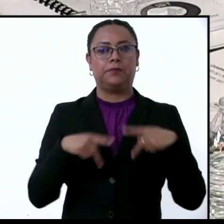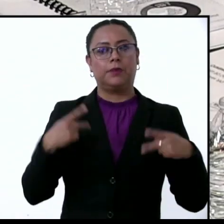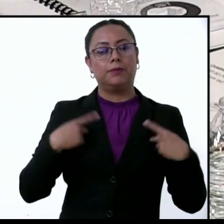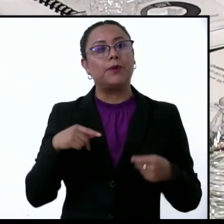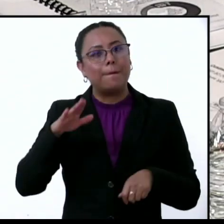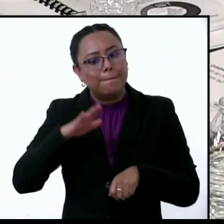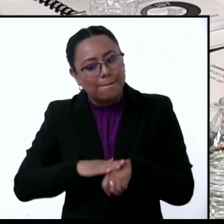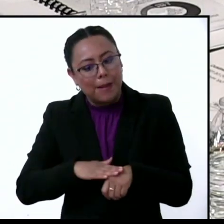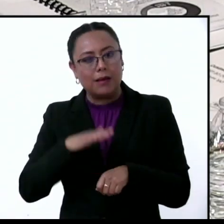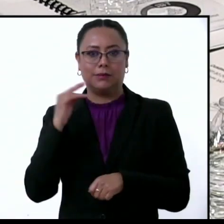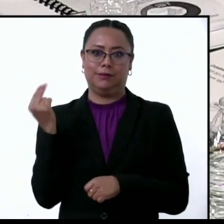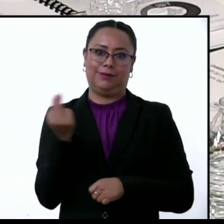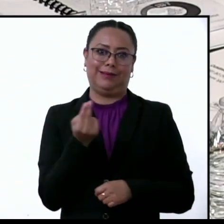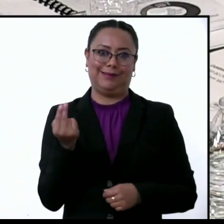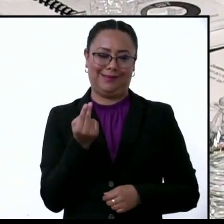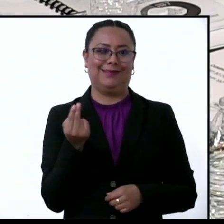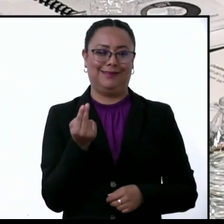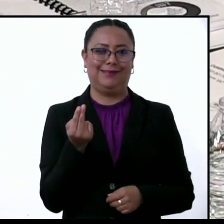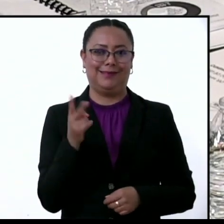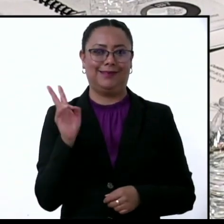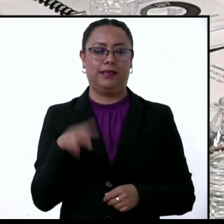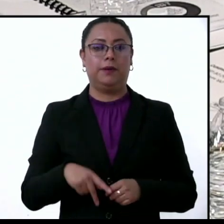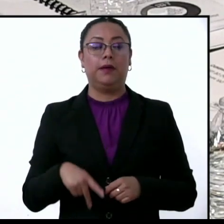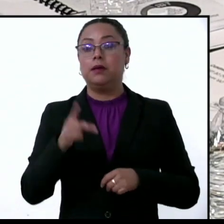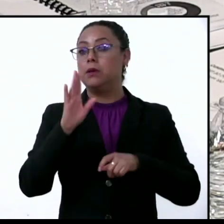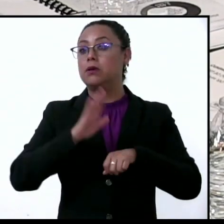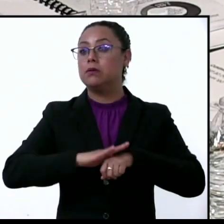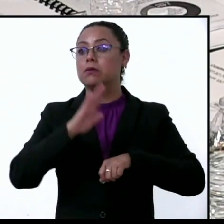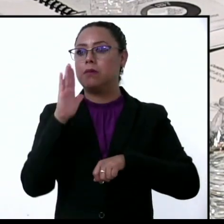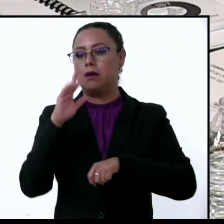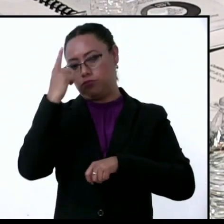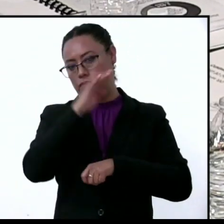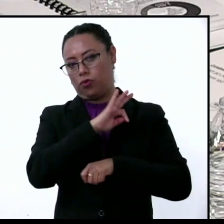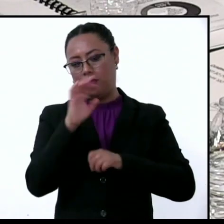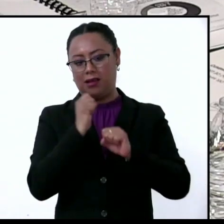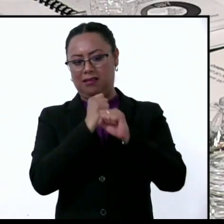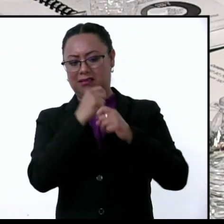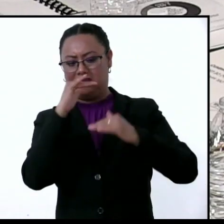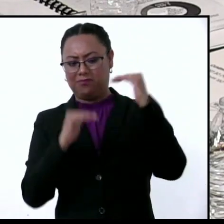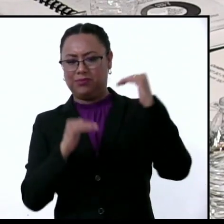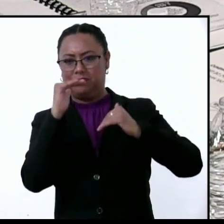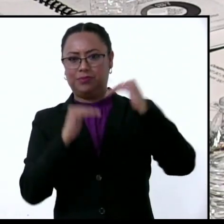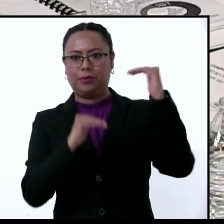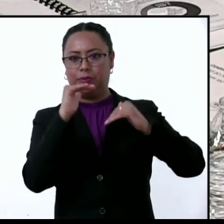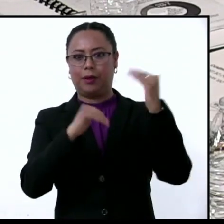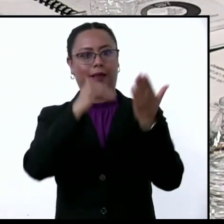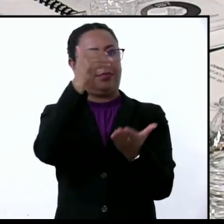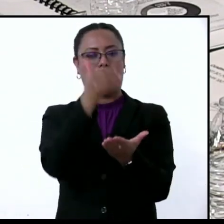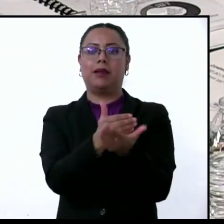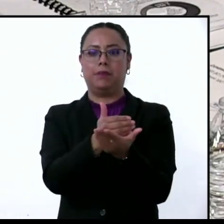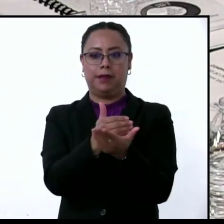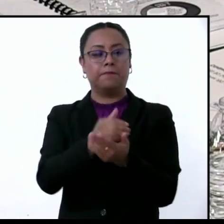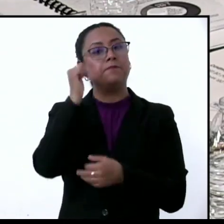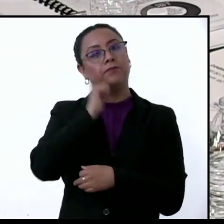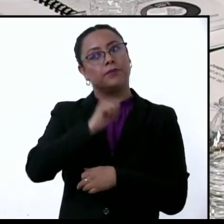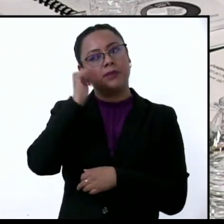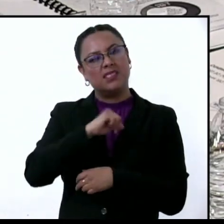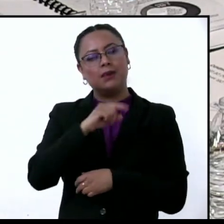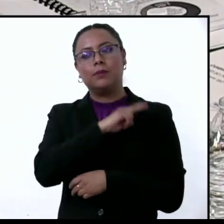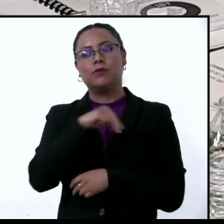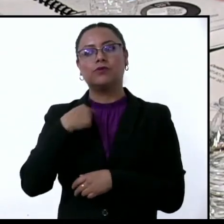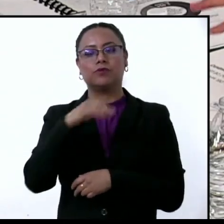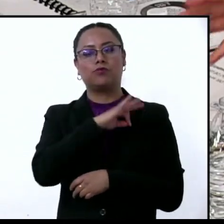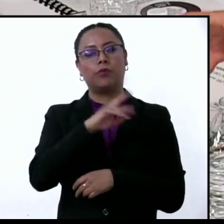más desfavorecidas y sobre todo para romper las brechas de desigualdad. En todo momento se revela que